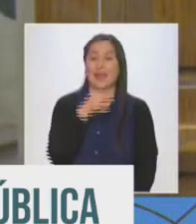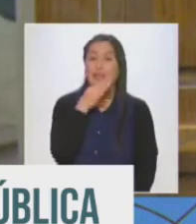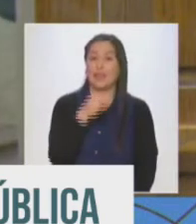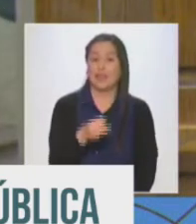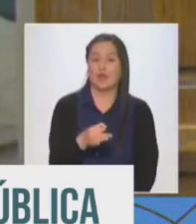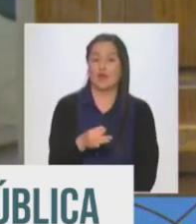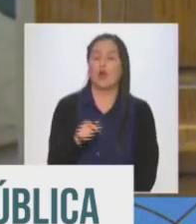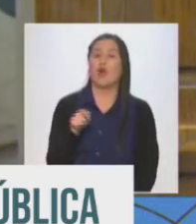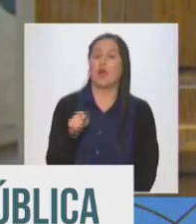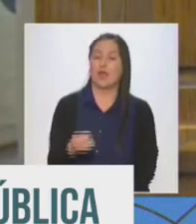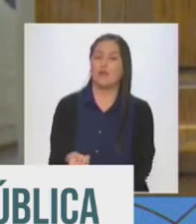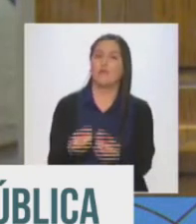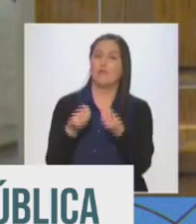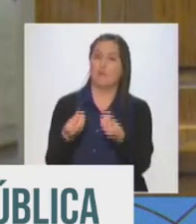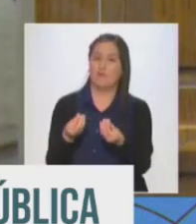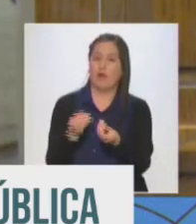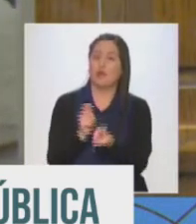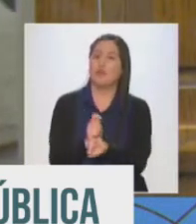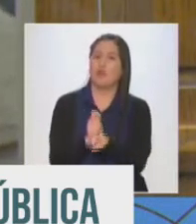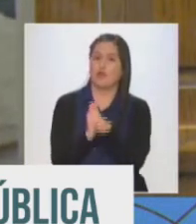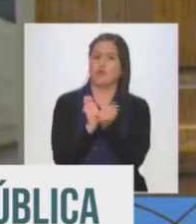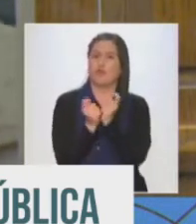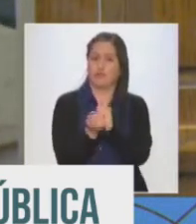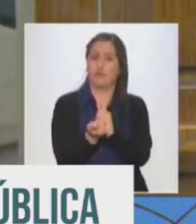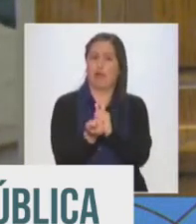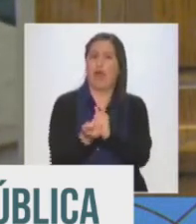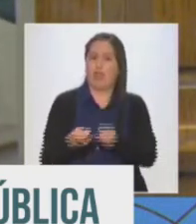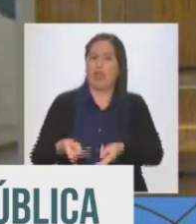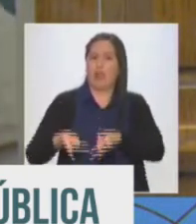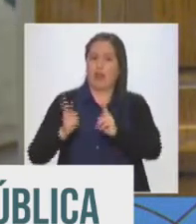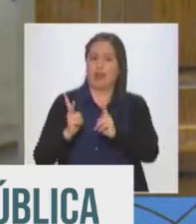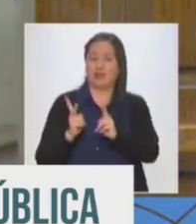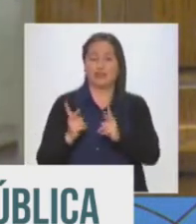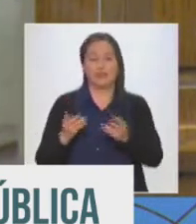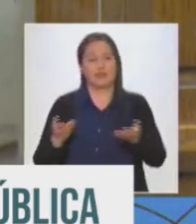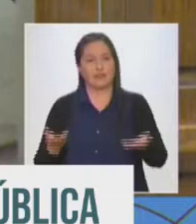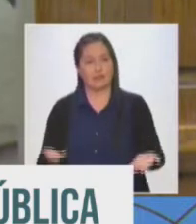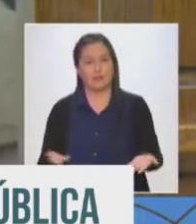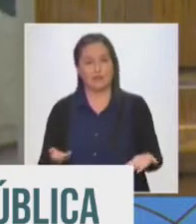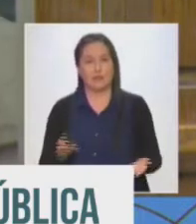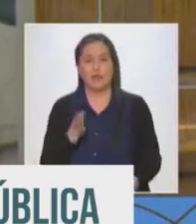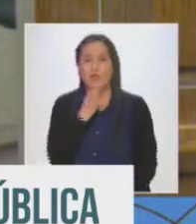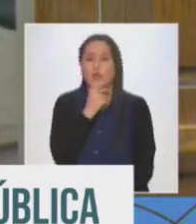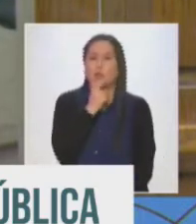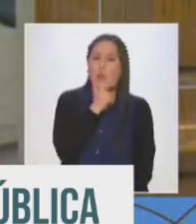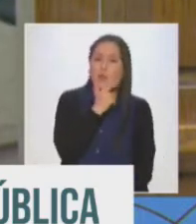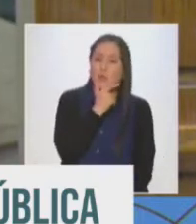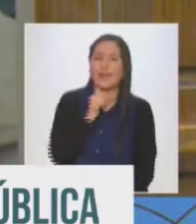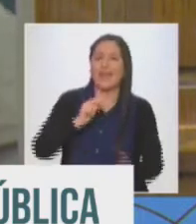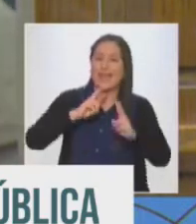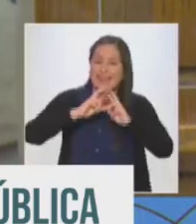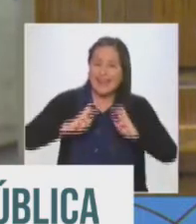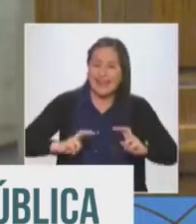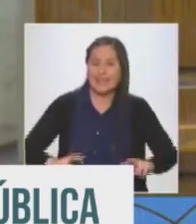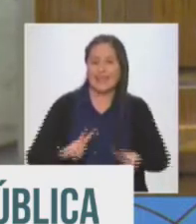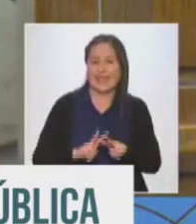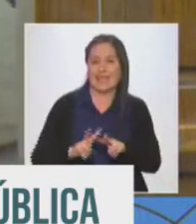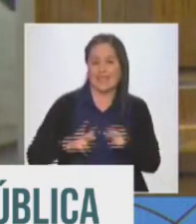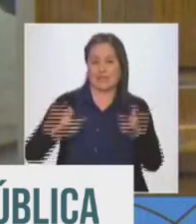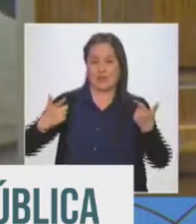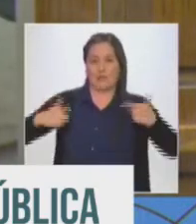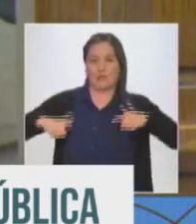es adecuada y se ajusta a derecho. No cabe duda entonces del análisis que hizo la Unidad